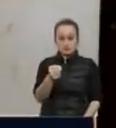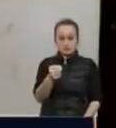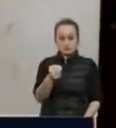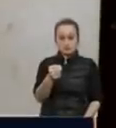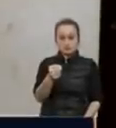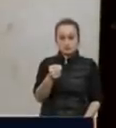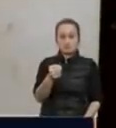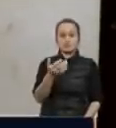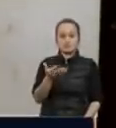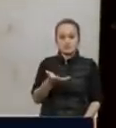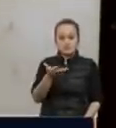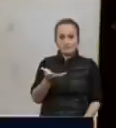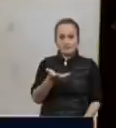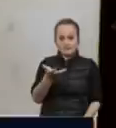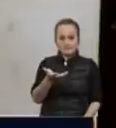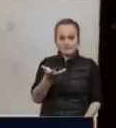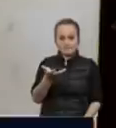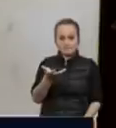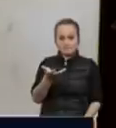estos